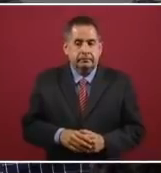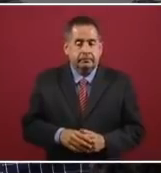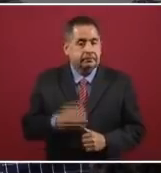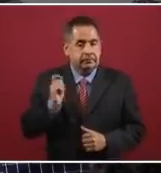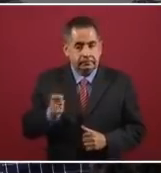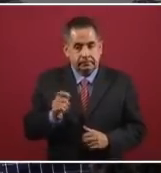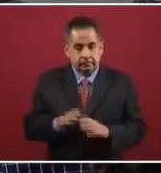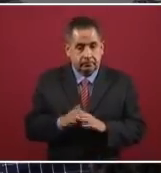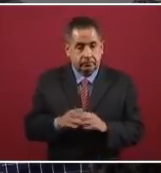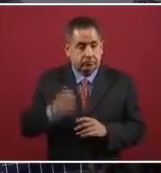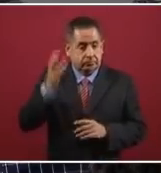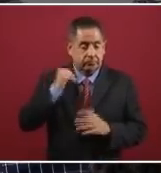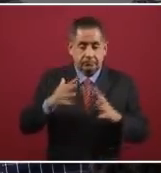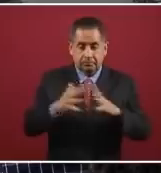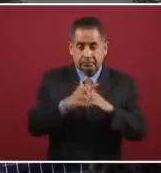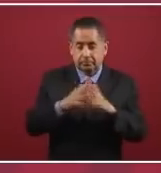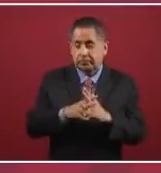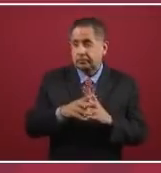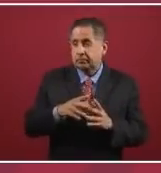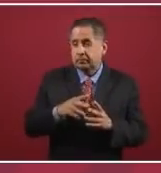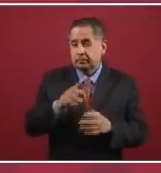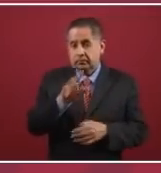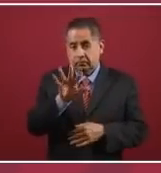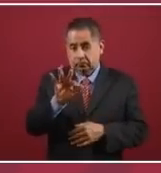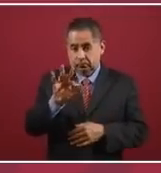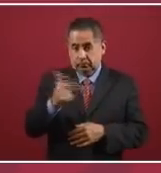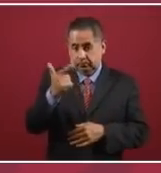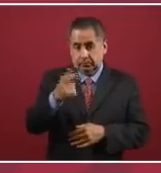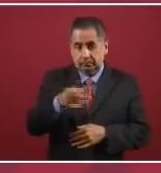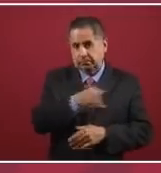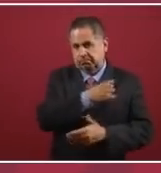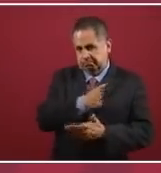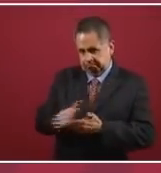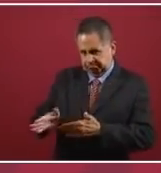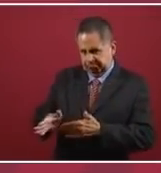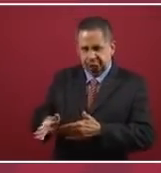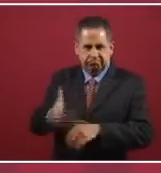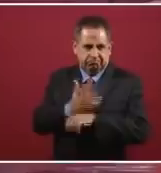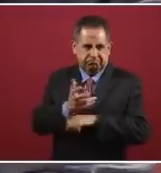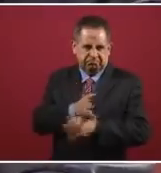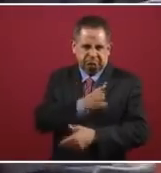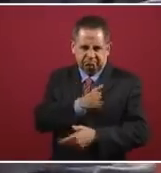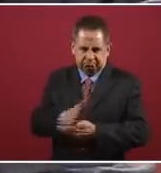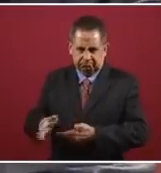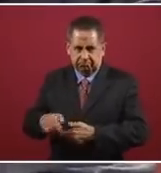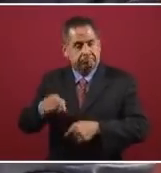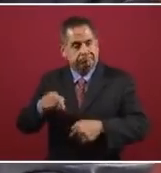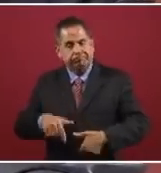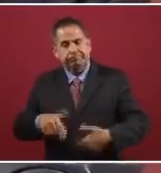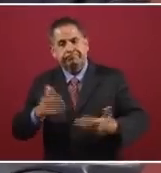Cuando la guerra del 47, que nos invaden, y aquí